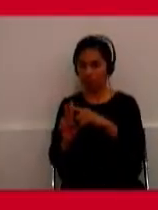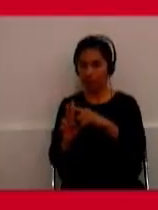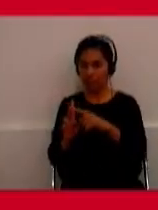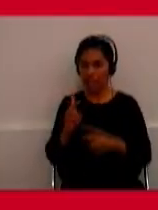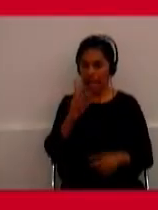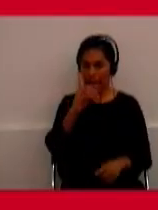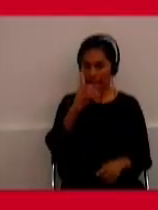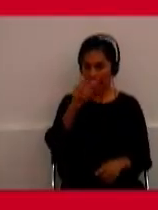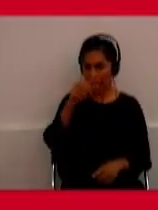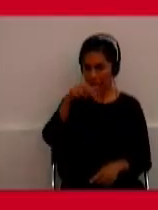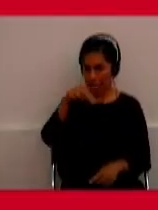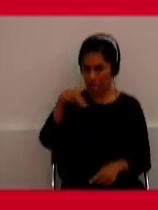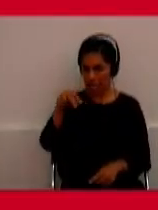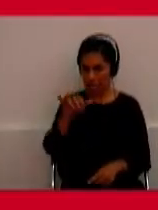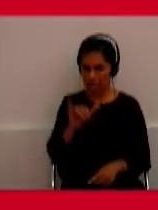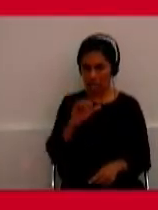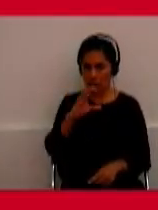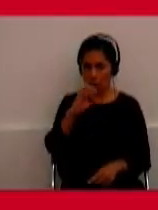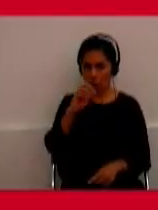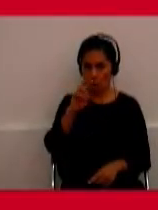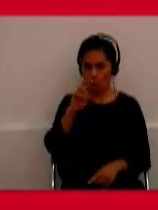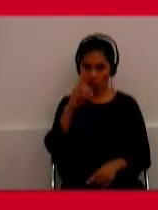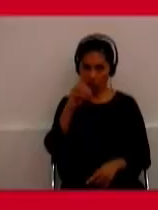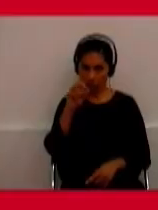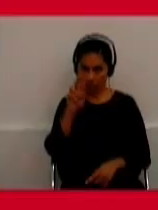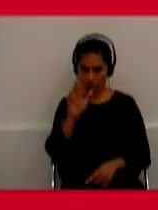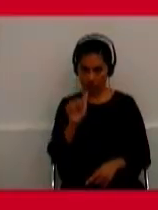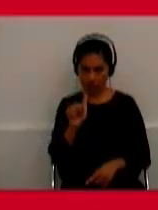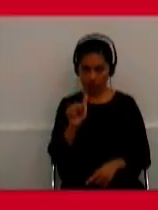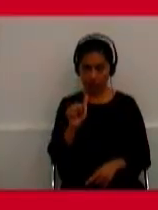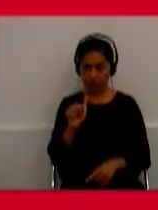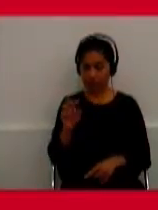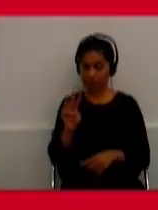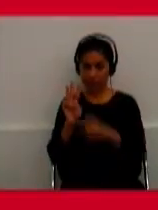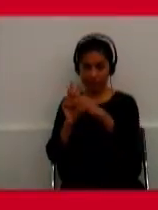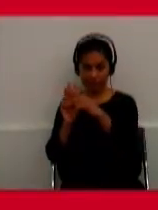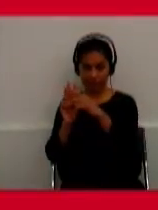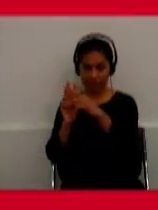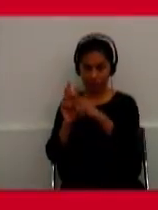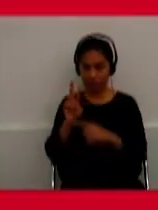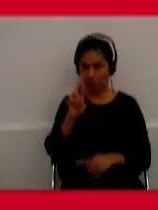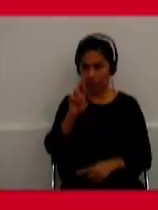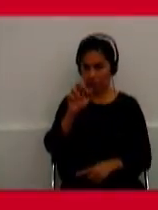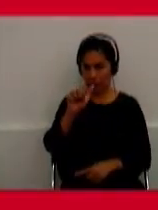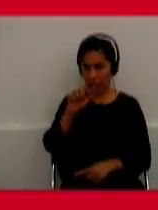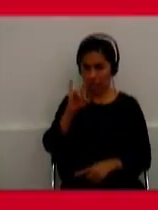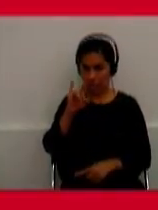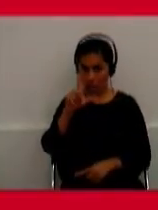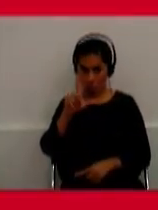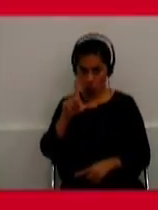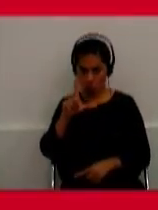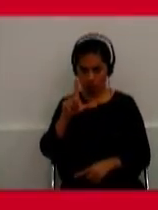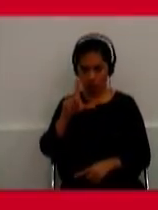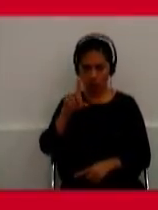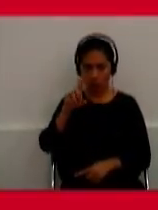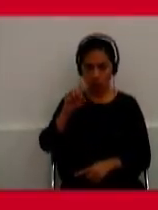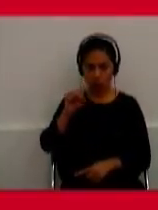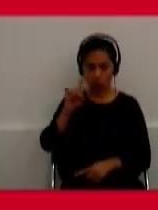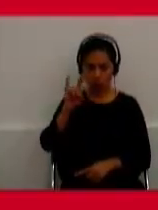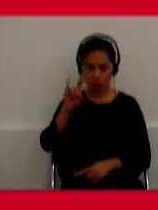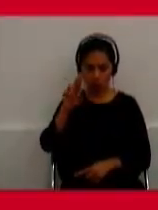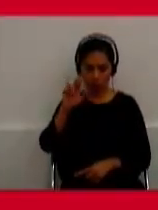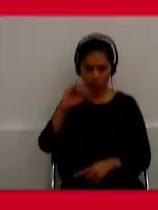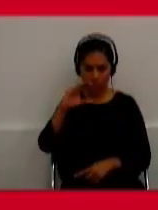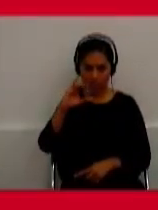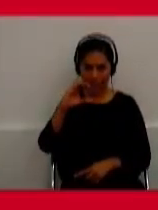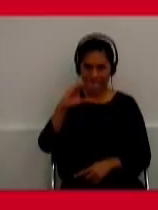subgerente de geomecánica en Volcan, compañía minera, y el señor Raúl Surichaki, jefe de planteamiento de mina de